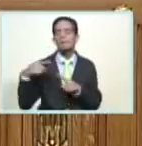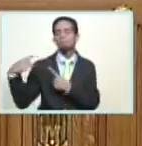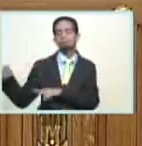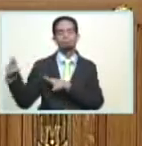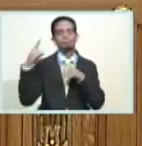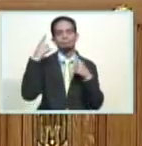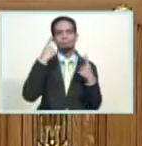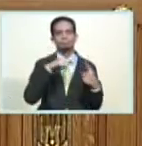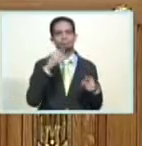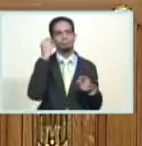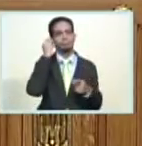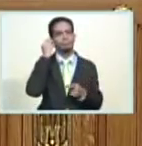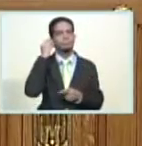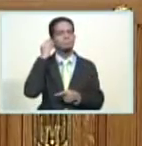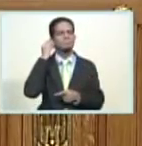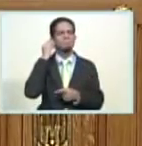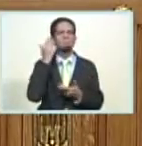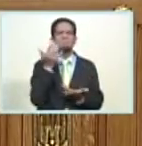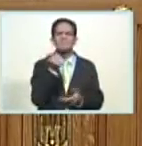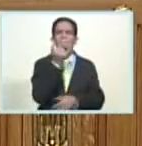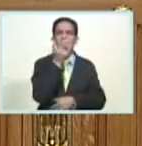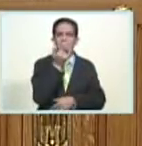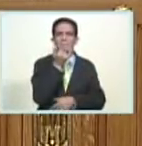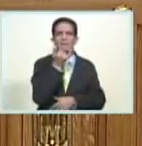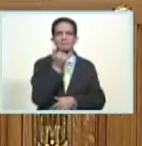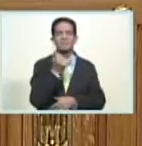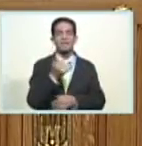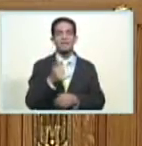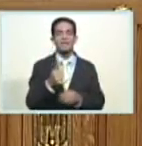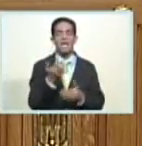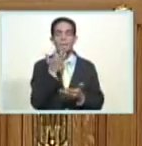lados. ¿Qué podría pasar con ese barco? Entraría